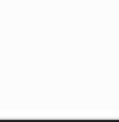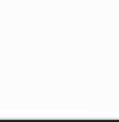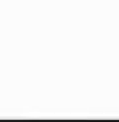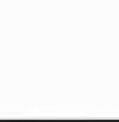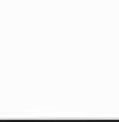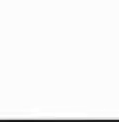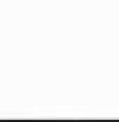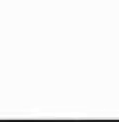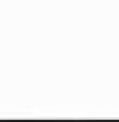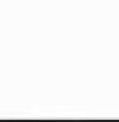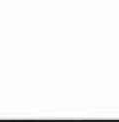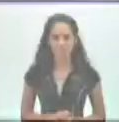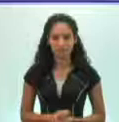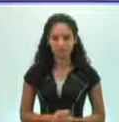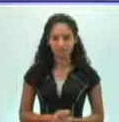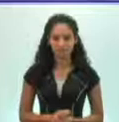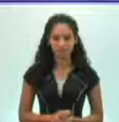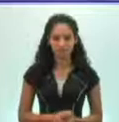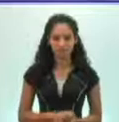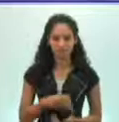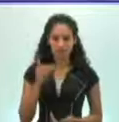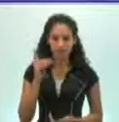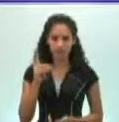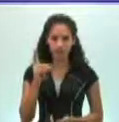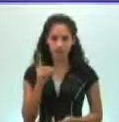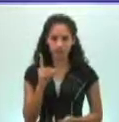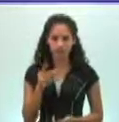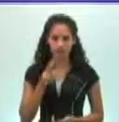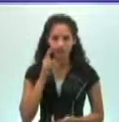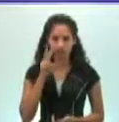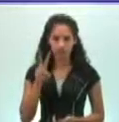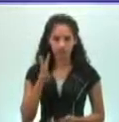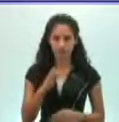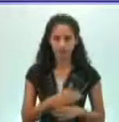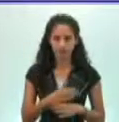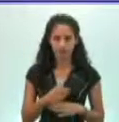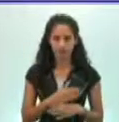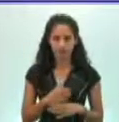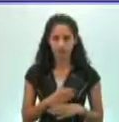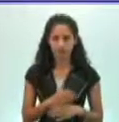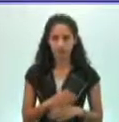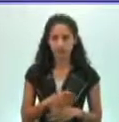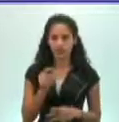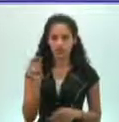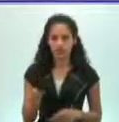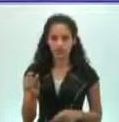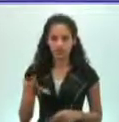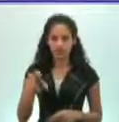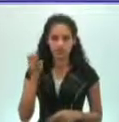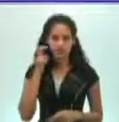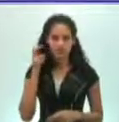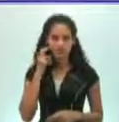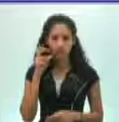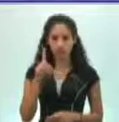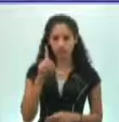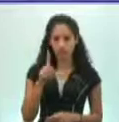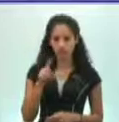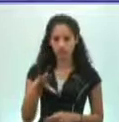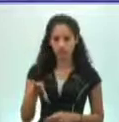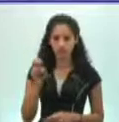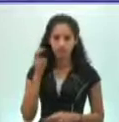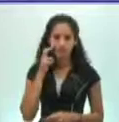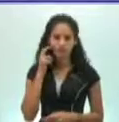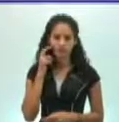En el D nos plantean que calculemos la diferencia entre los pasajeros trasladados el lunes y los del